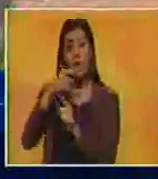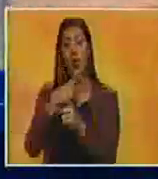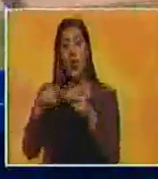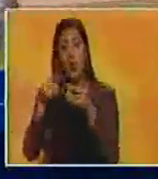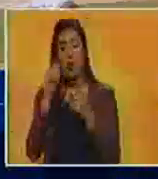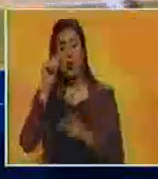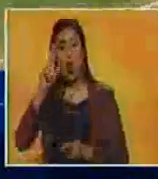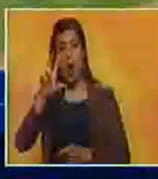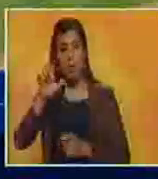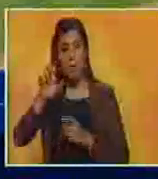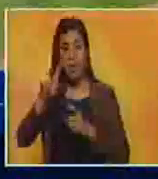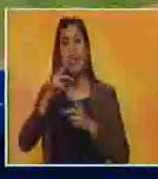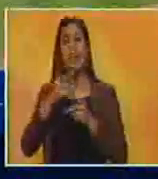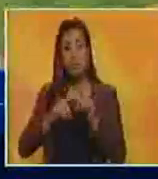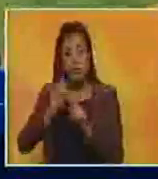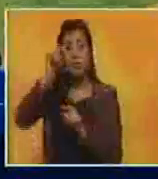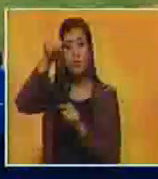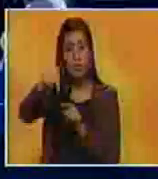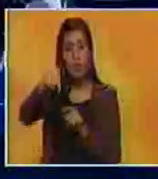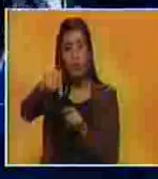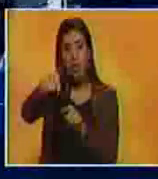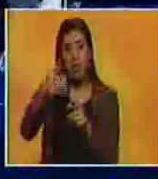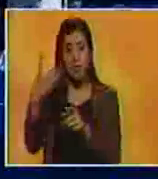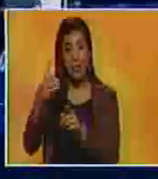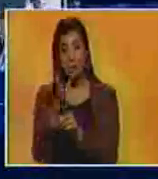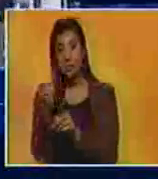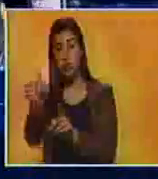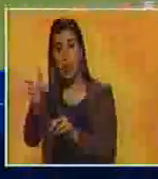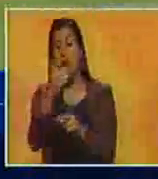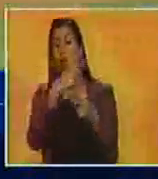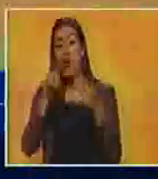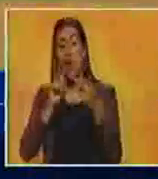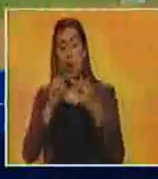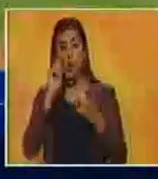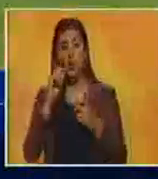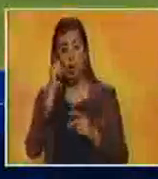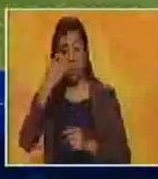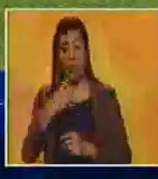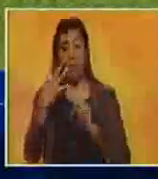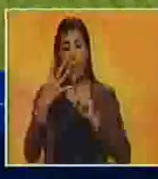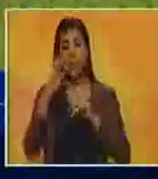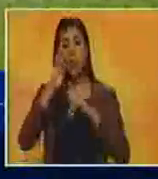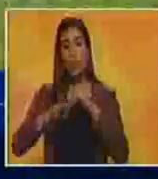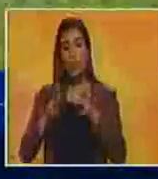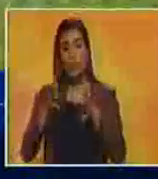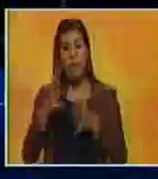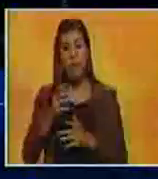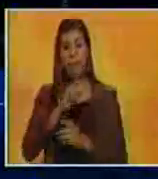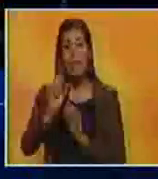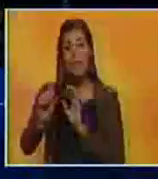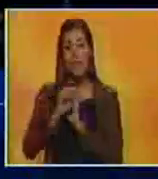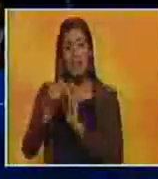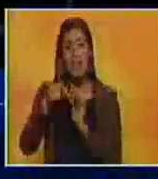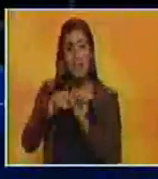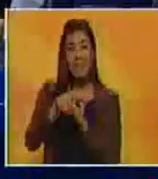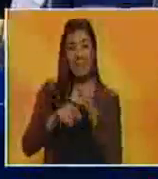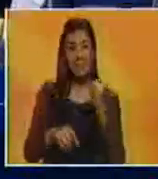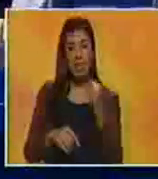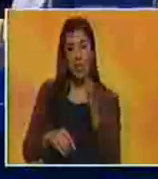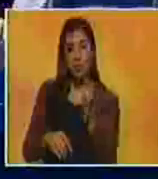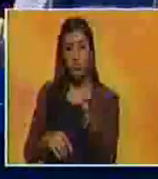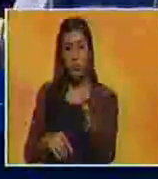Olmo Rosario empujó otra con elevado de sacrificio a la derecha y Daniel Mayor impulsó la cuarta y última anotación con hit al jardín